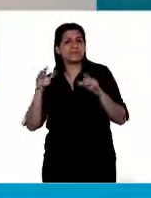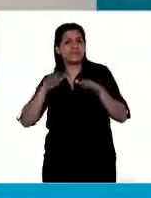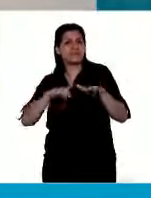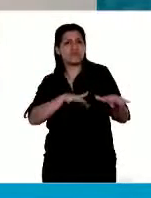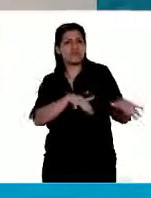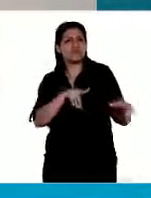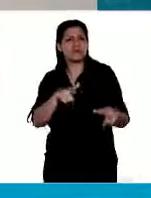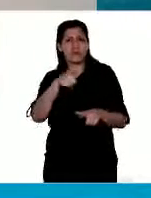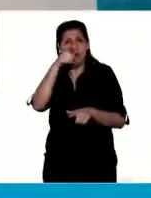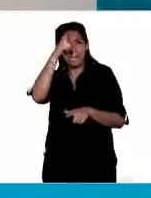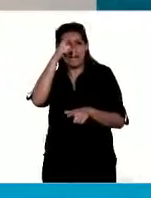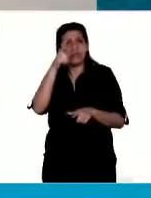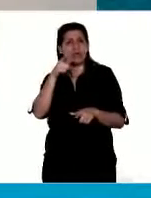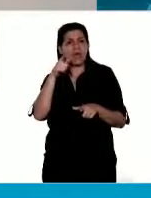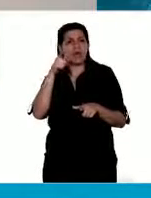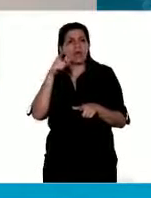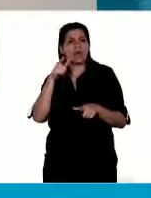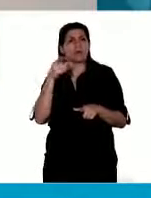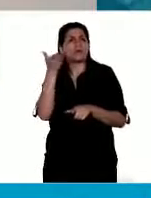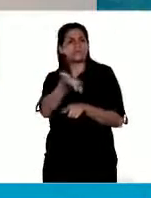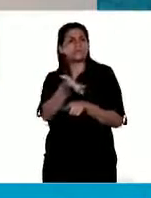policía que vuelva a trabajar.